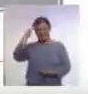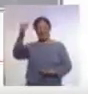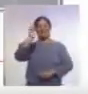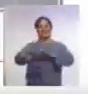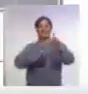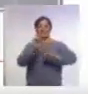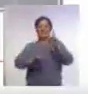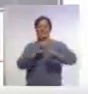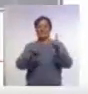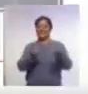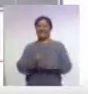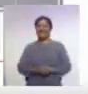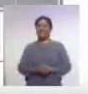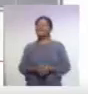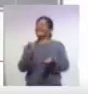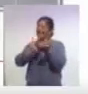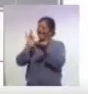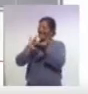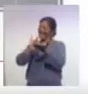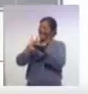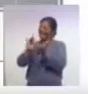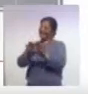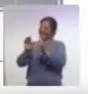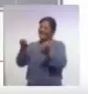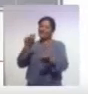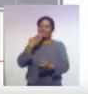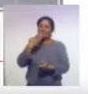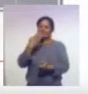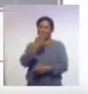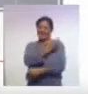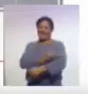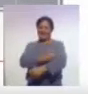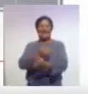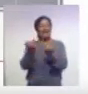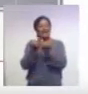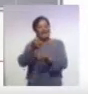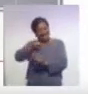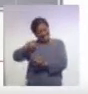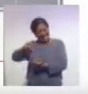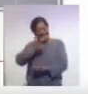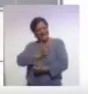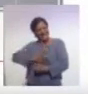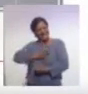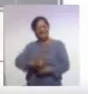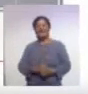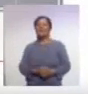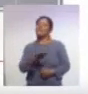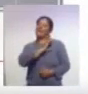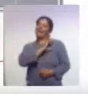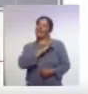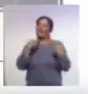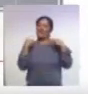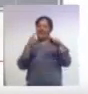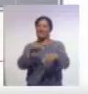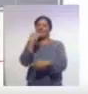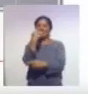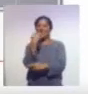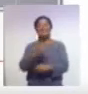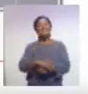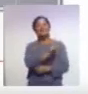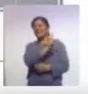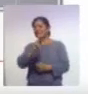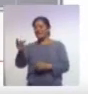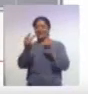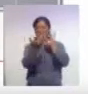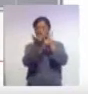Pepe. Muchísimas gracias, mi querida Carlita. ¿Cómo estás? Excelente tarde. También te saludo con mucho gusto a mi querida maestra Miroslava y a nuestro auditorio que nos